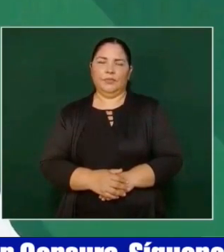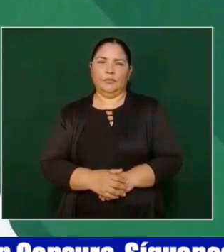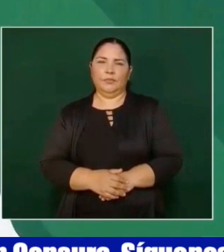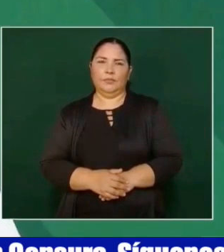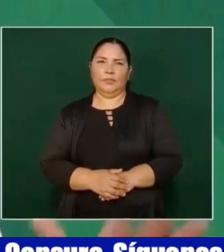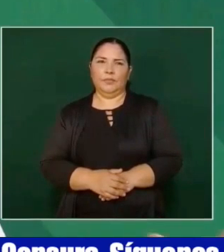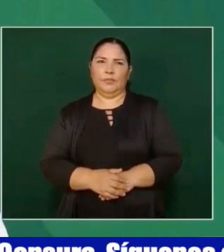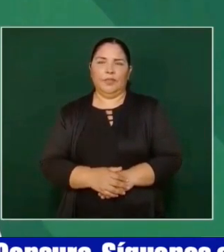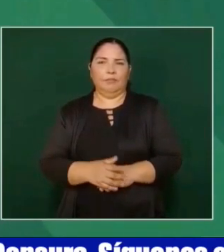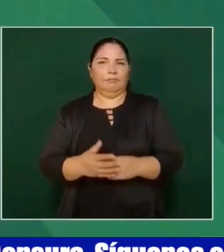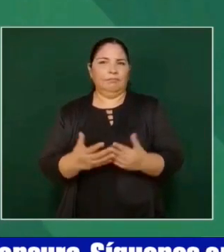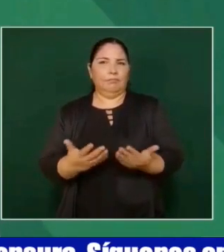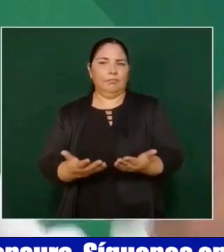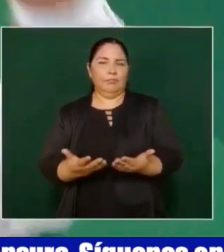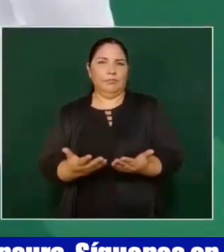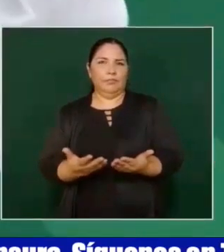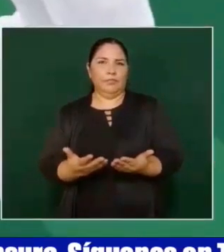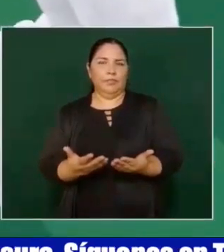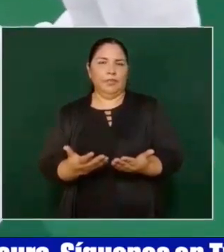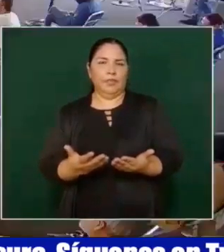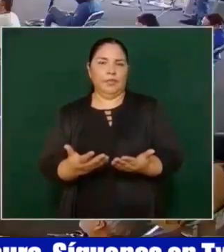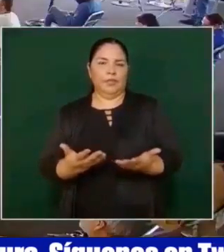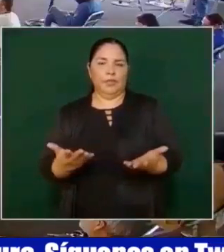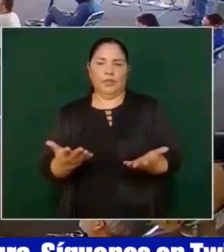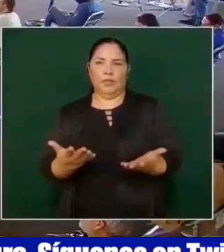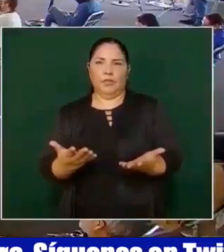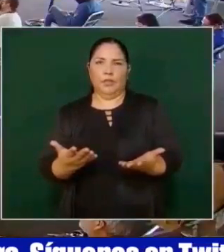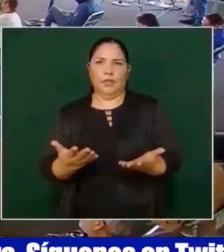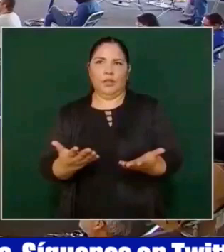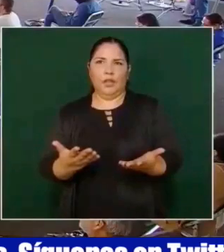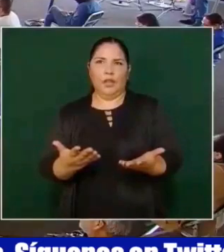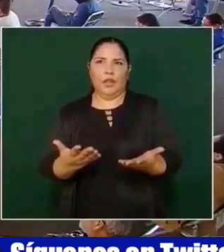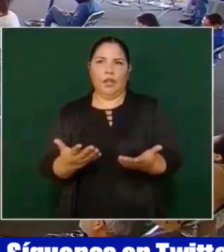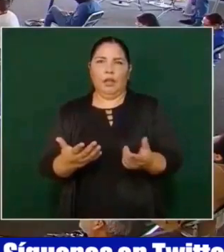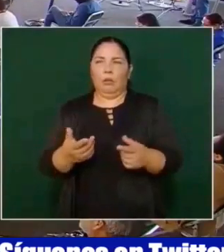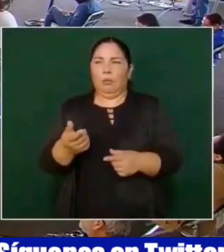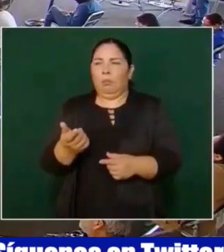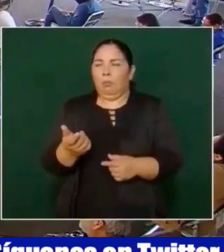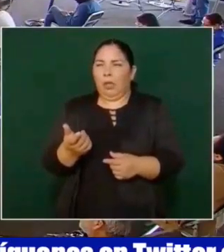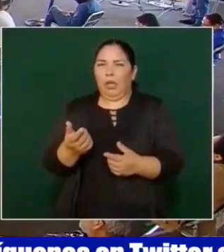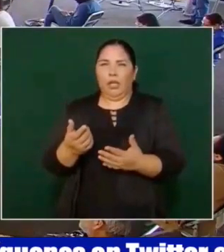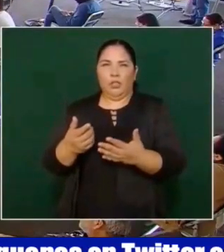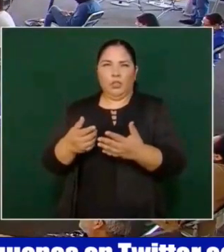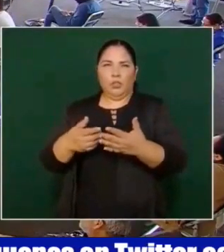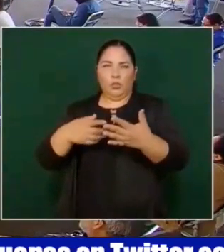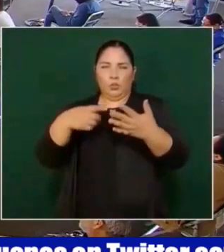Pero por si fuese poco todo lo que estoy diciendo,